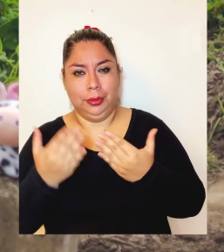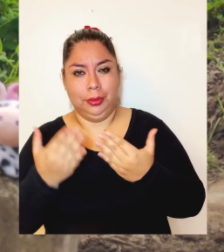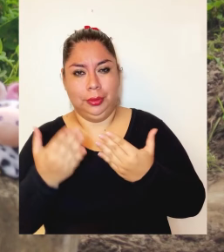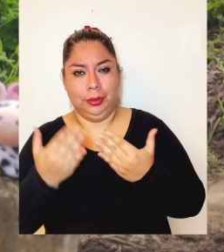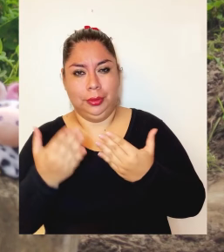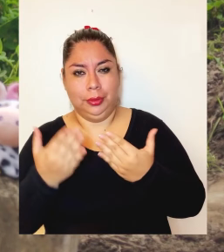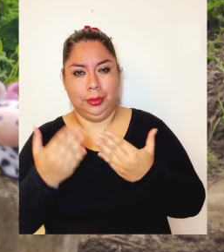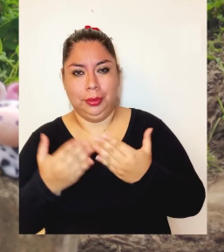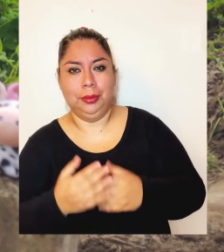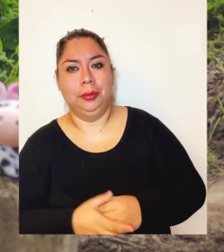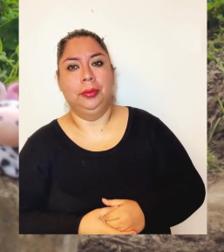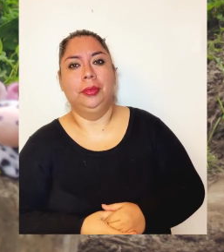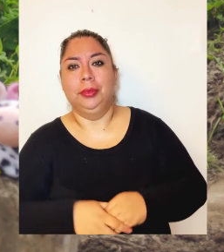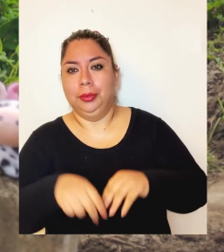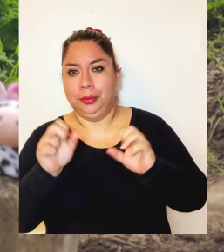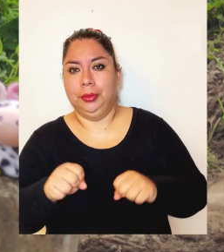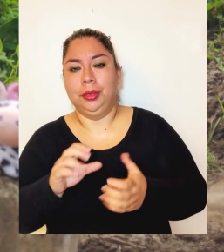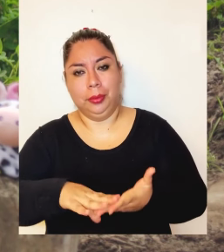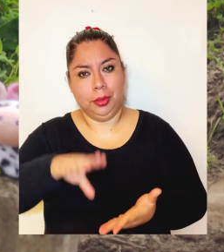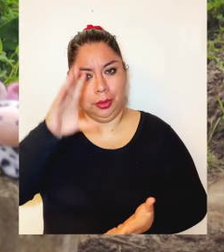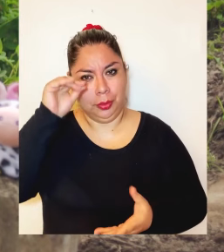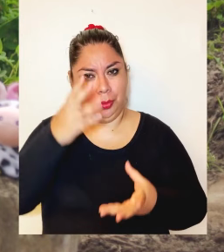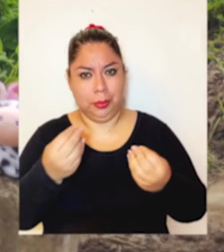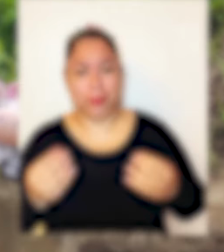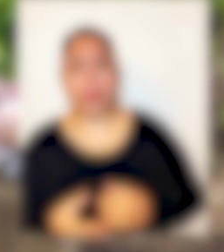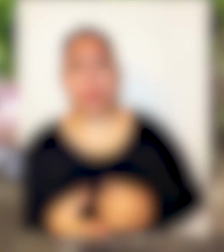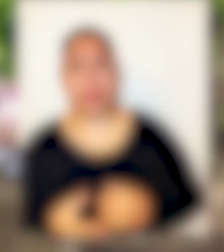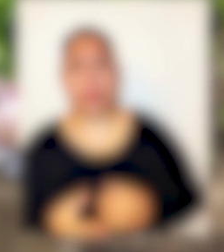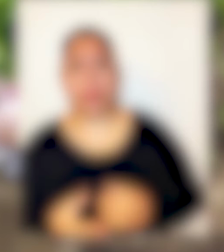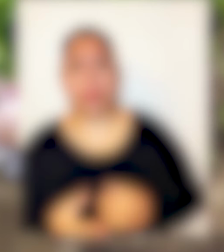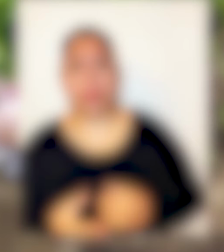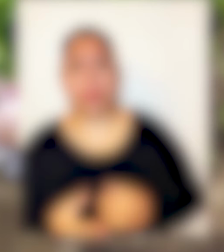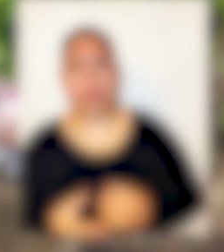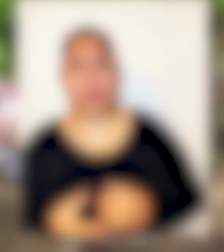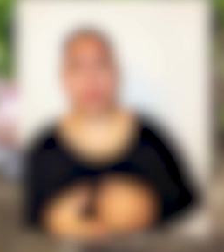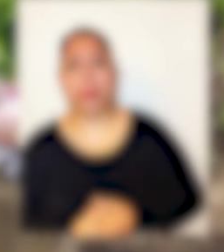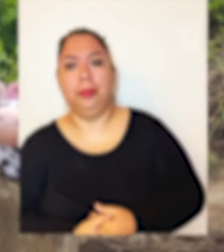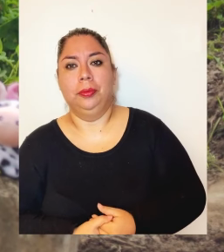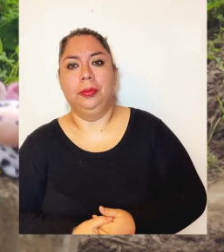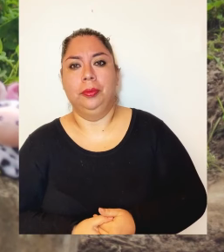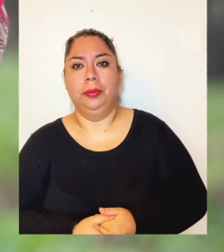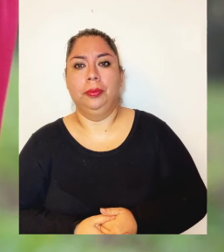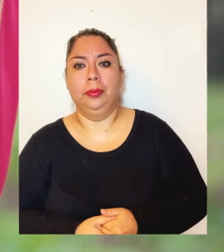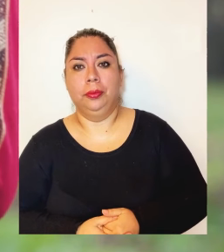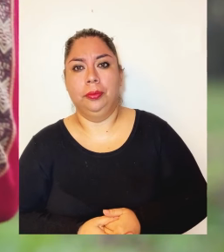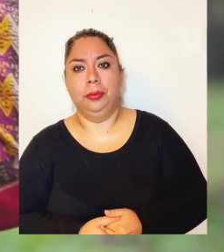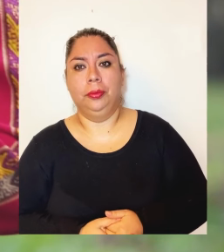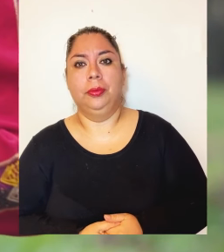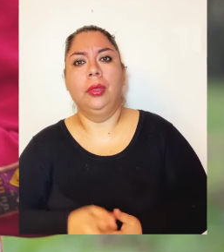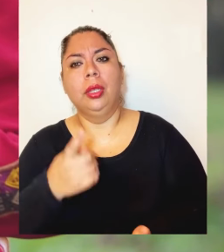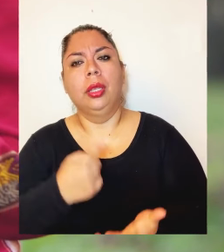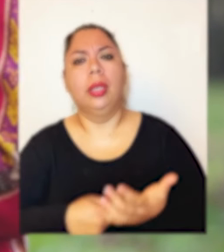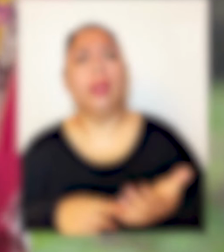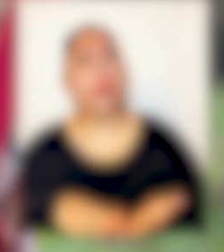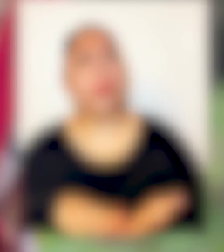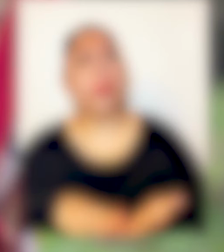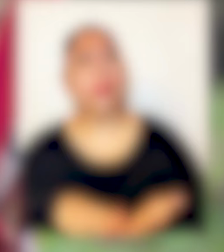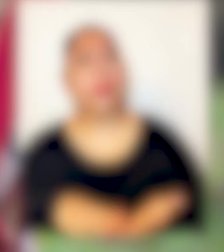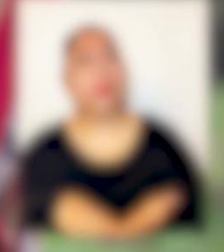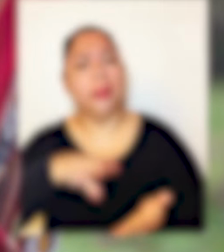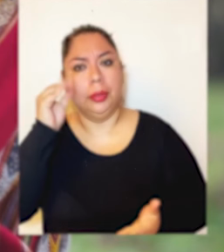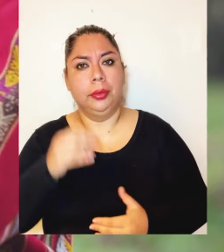allinpuni. Ari, allinta yachaqarquyku. Nillaway, nillaway. Imatataq